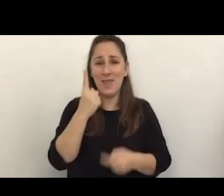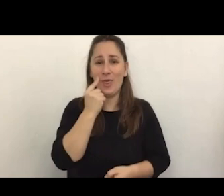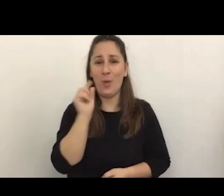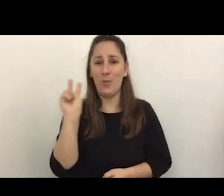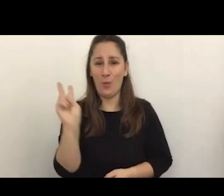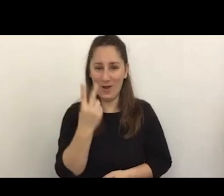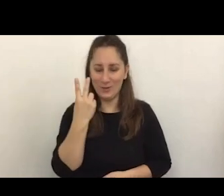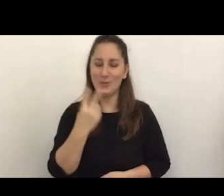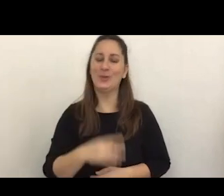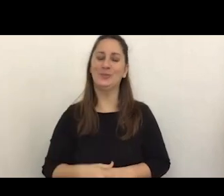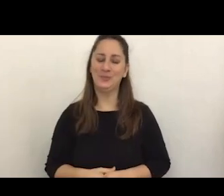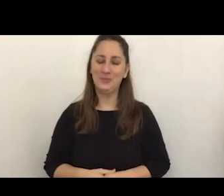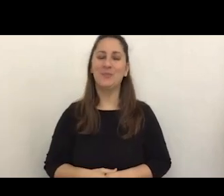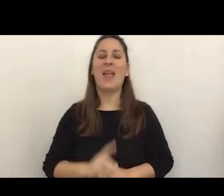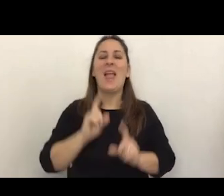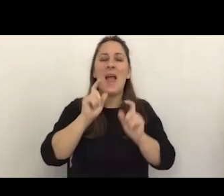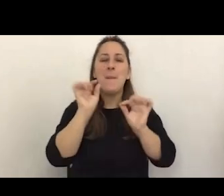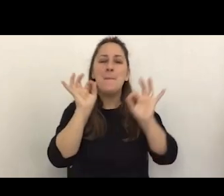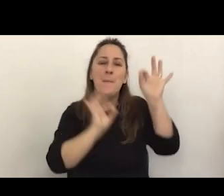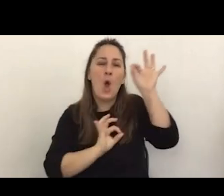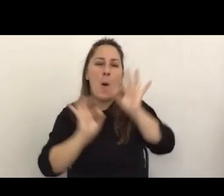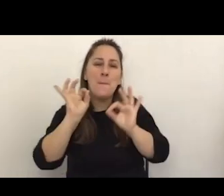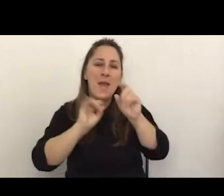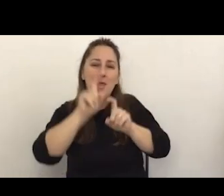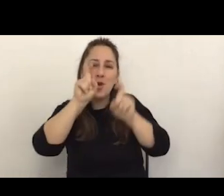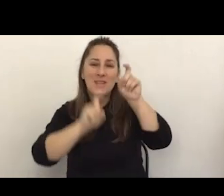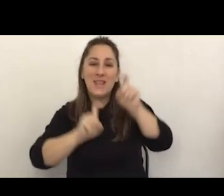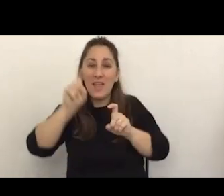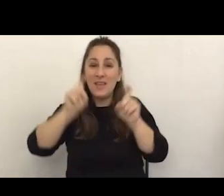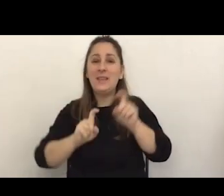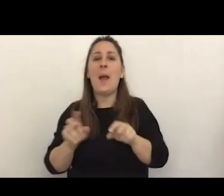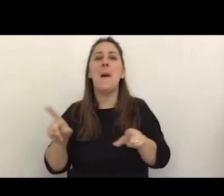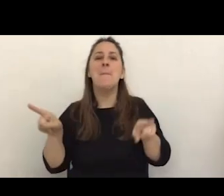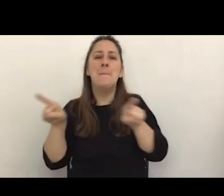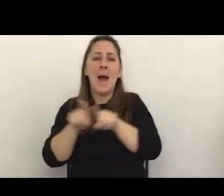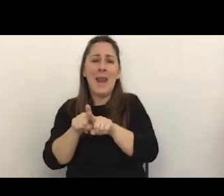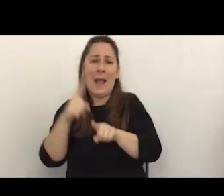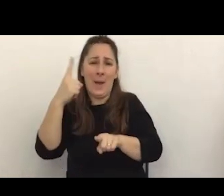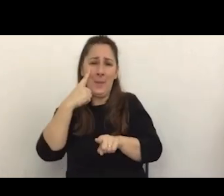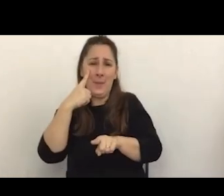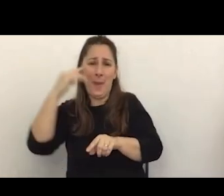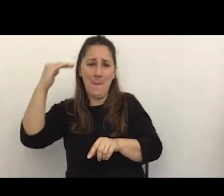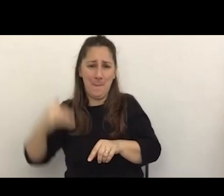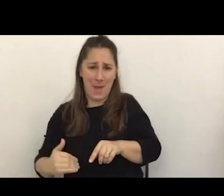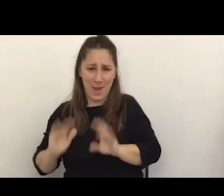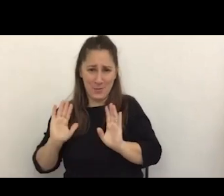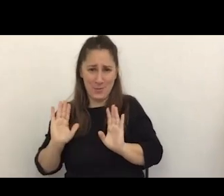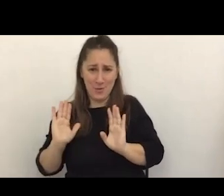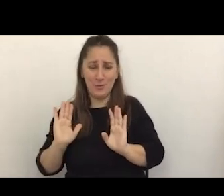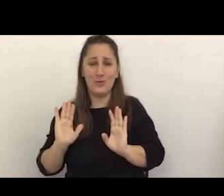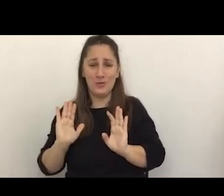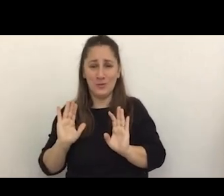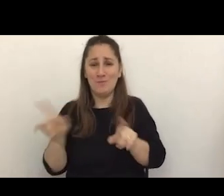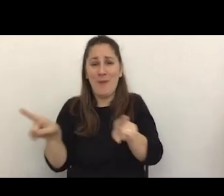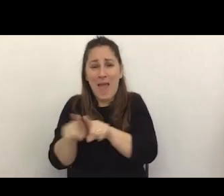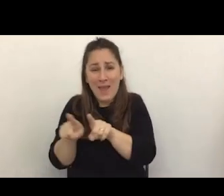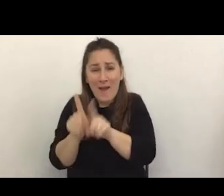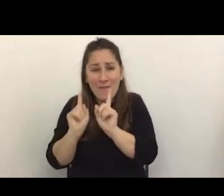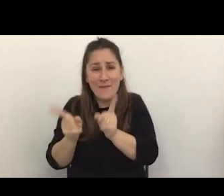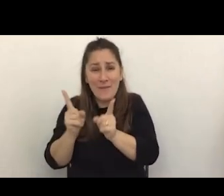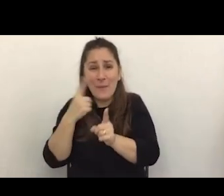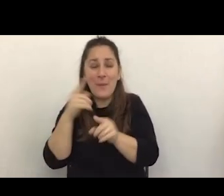Bueno, la estadística dice que en pareja vivimos menos, o sea, eso es parte de un dato puramente estadístico,